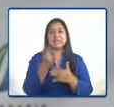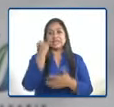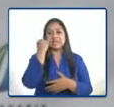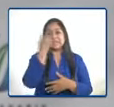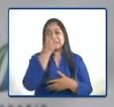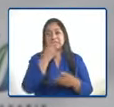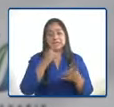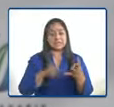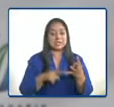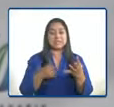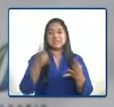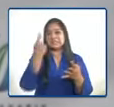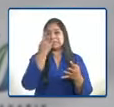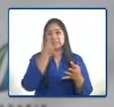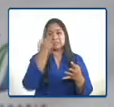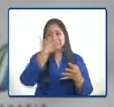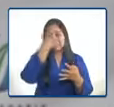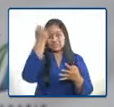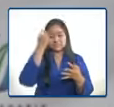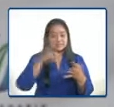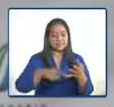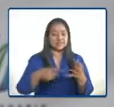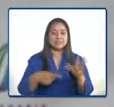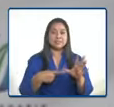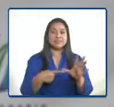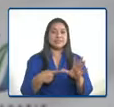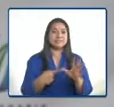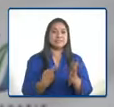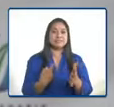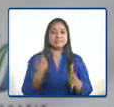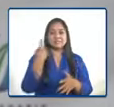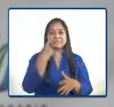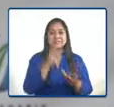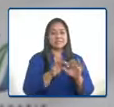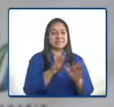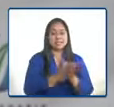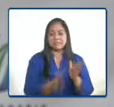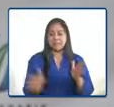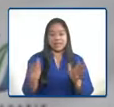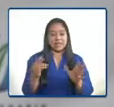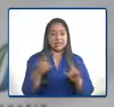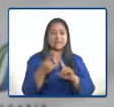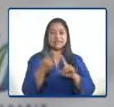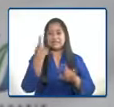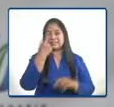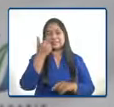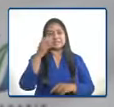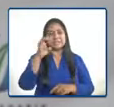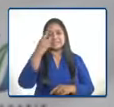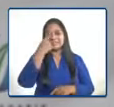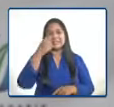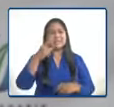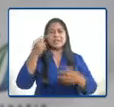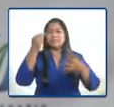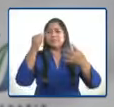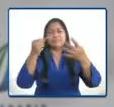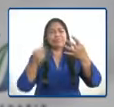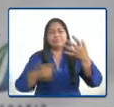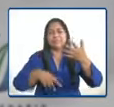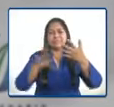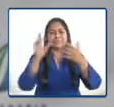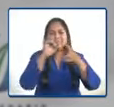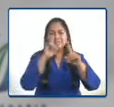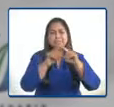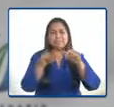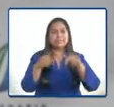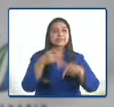la Universidad de San Carlos, con CEGEPLAN, con la CESAN, con varias instituciones que